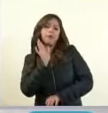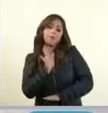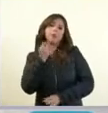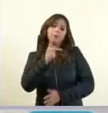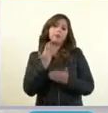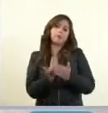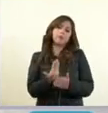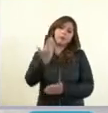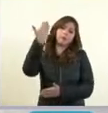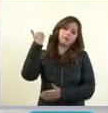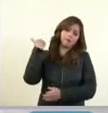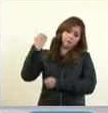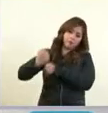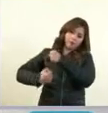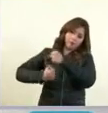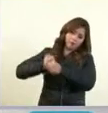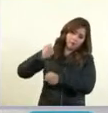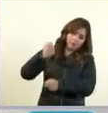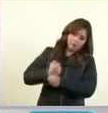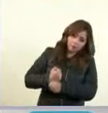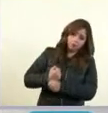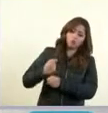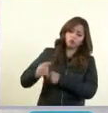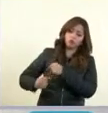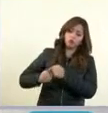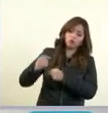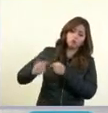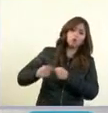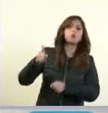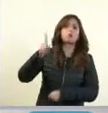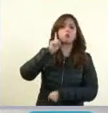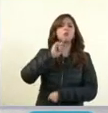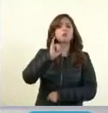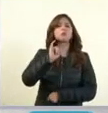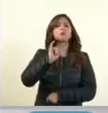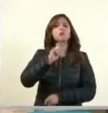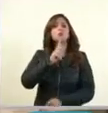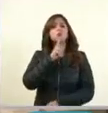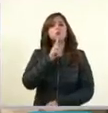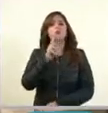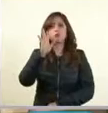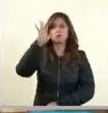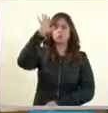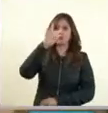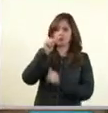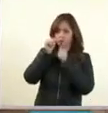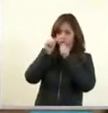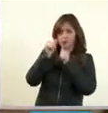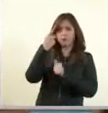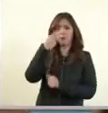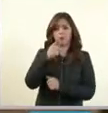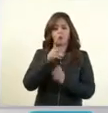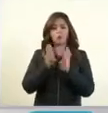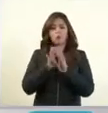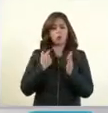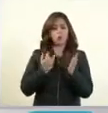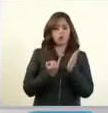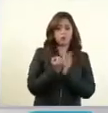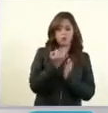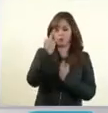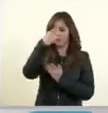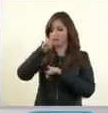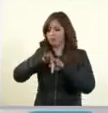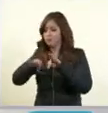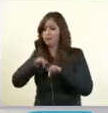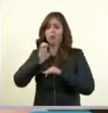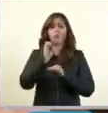algunos años, varias décadas, está teniendo voz y voto. Entonces, pero para todas las decisiones, tanto laborales como en la casa,